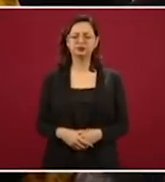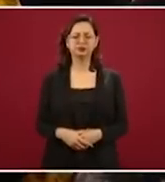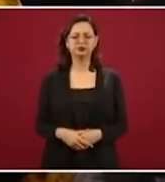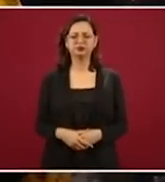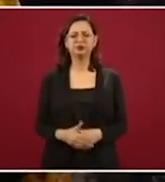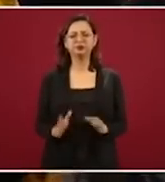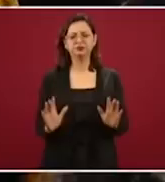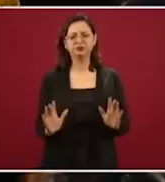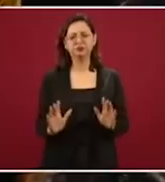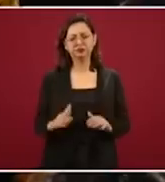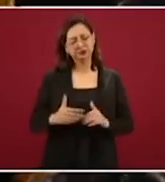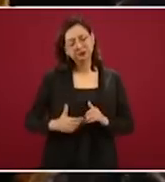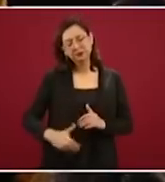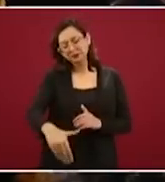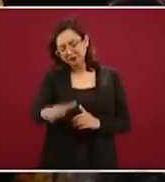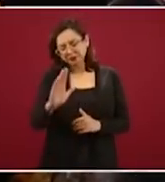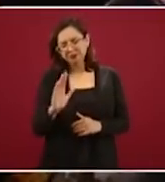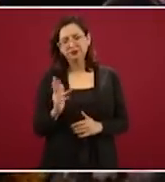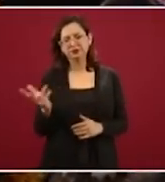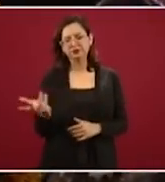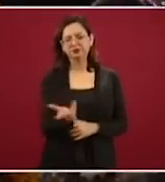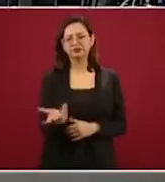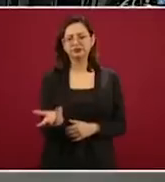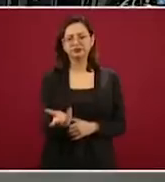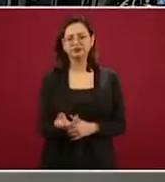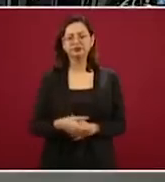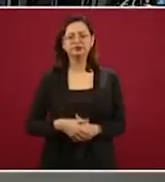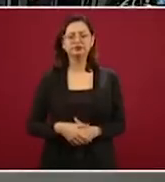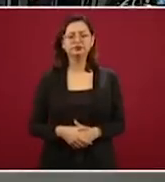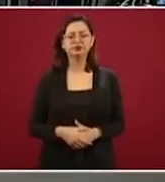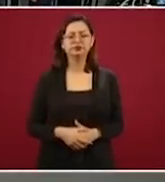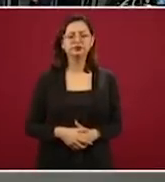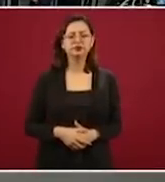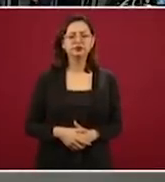En eso estamos. Muchas gracias.